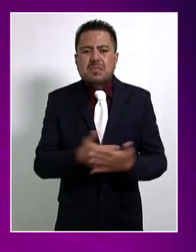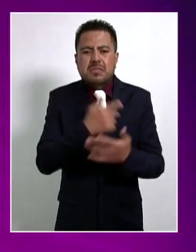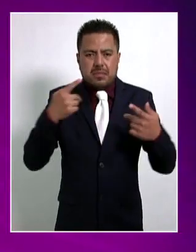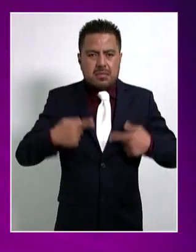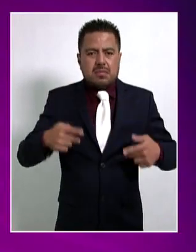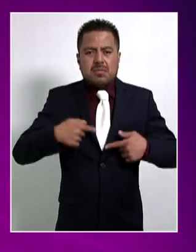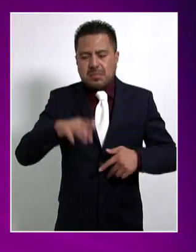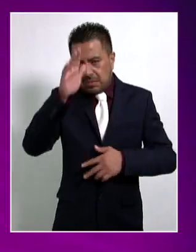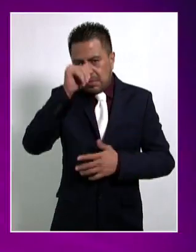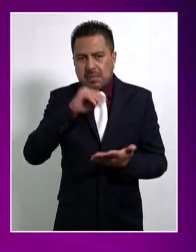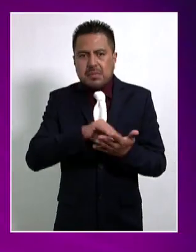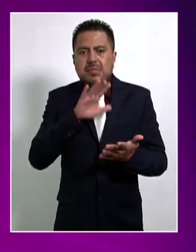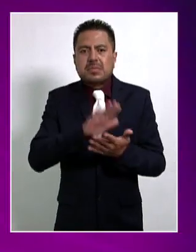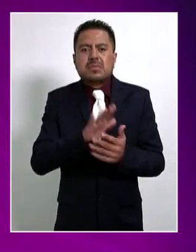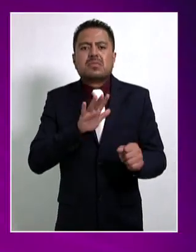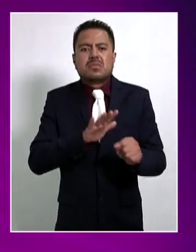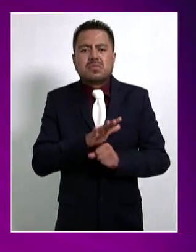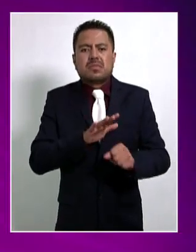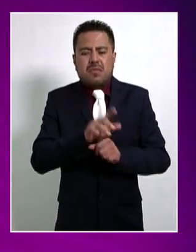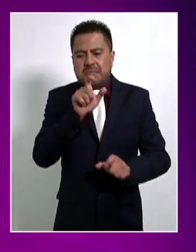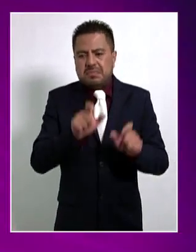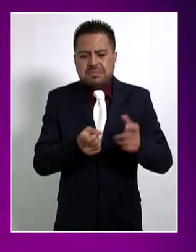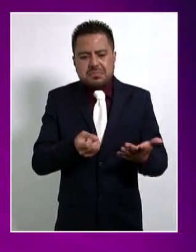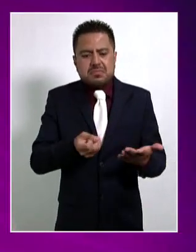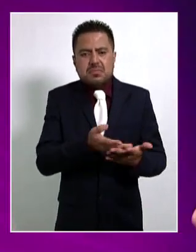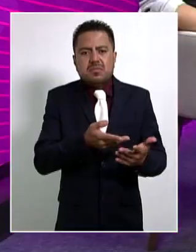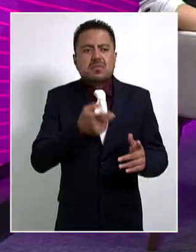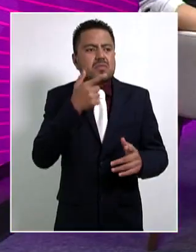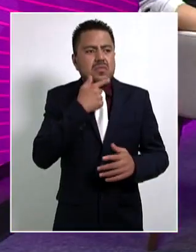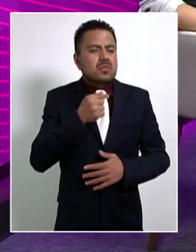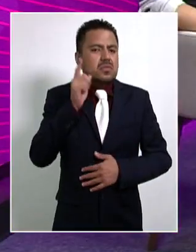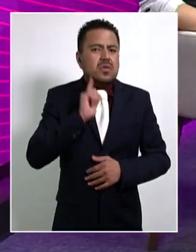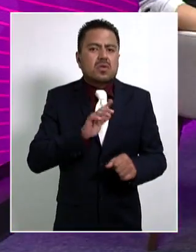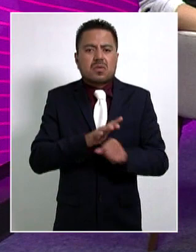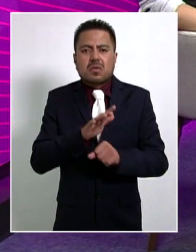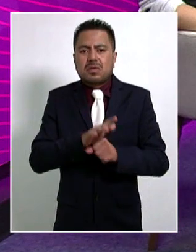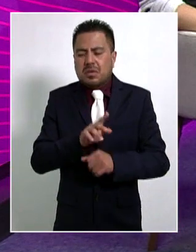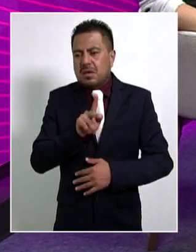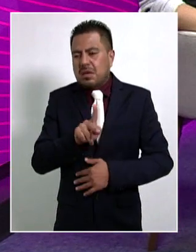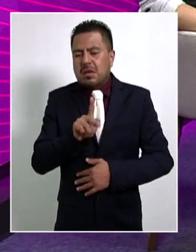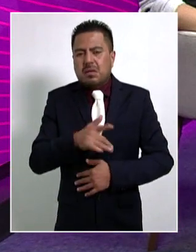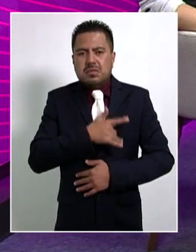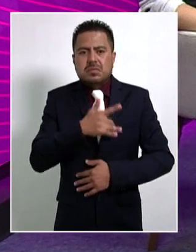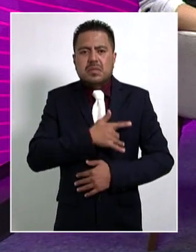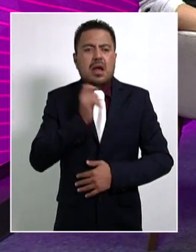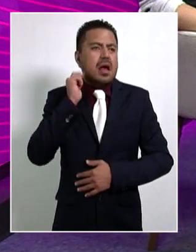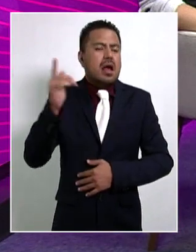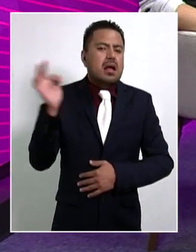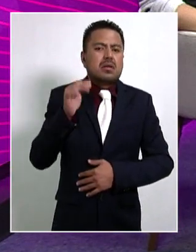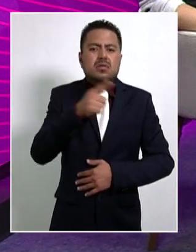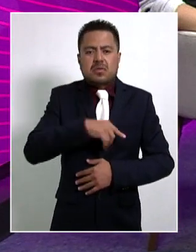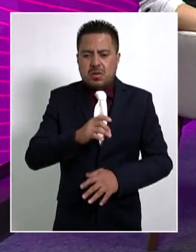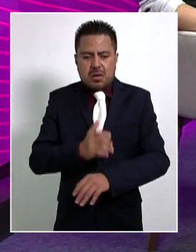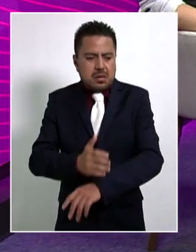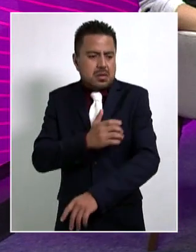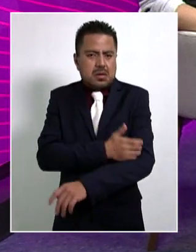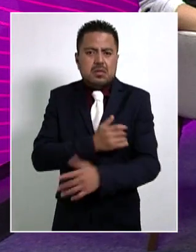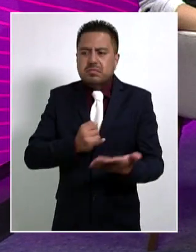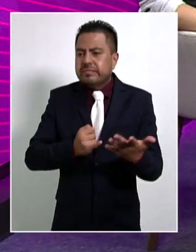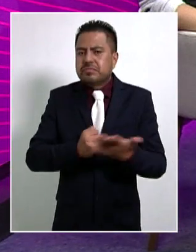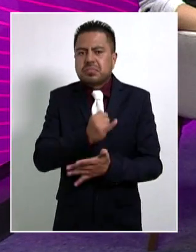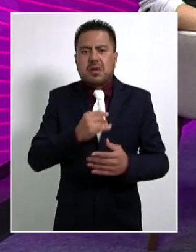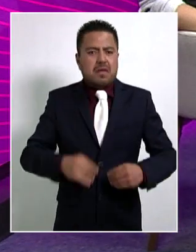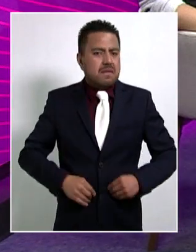persona, de acuerdo a su genitalidad, pues se le asigna si es hombre o si es mujer. Y parece que eso es algo que le va a acompañar y va a definir